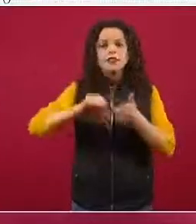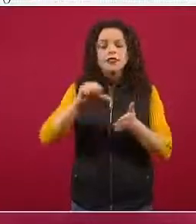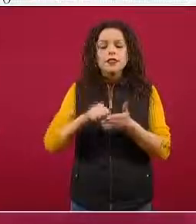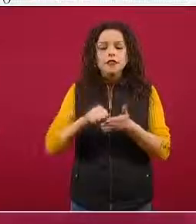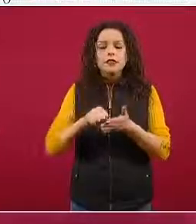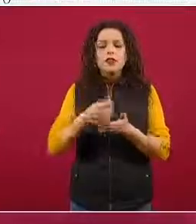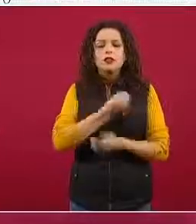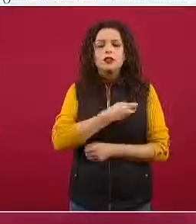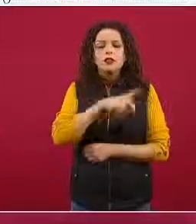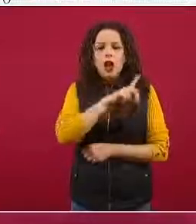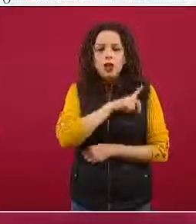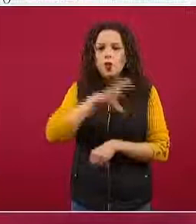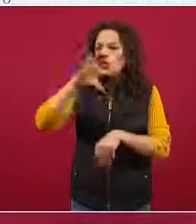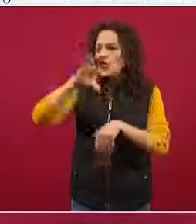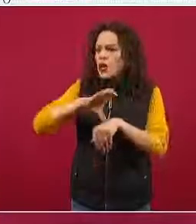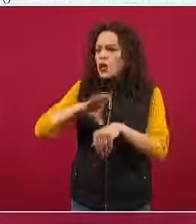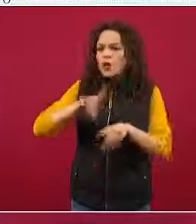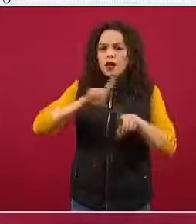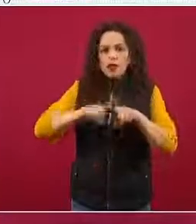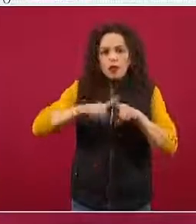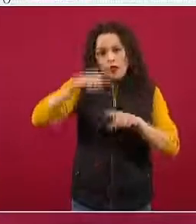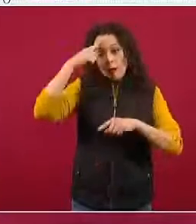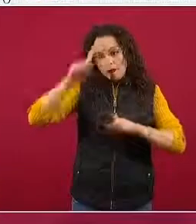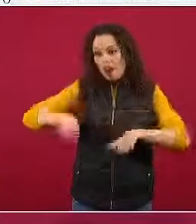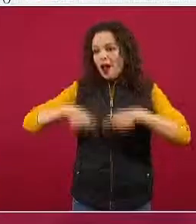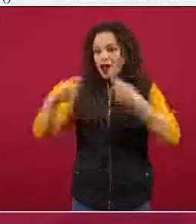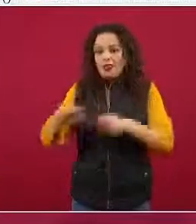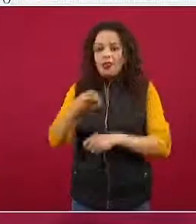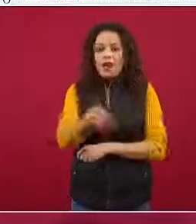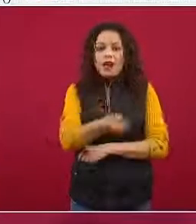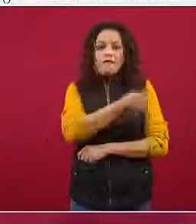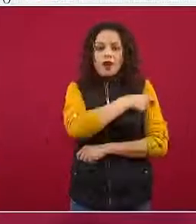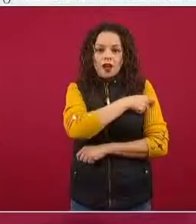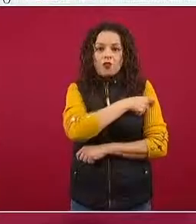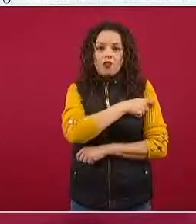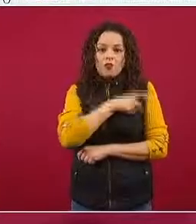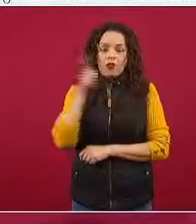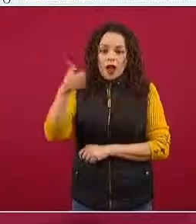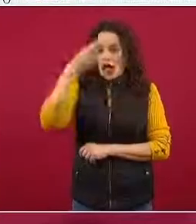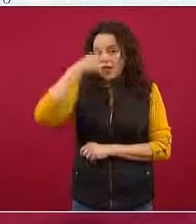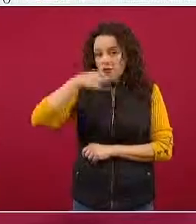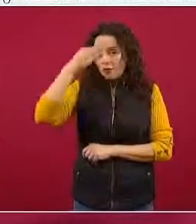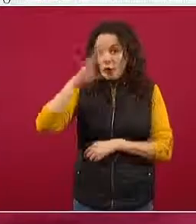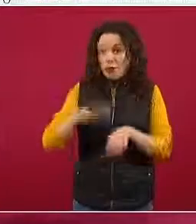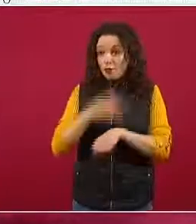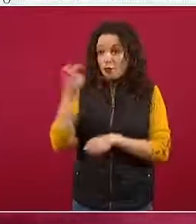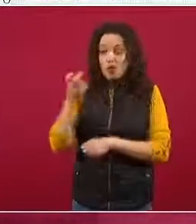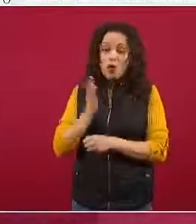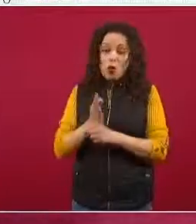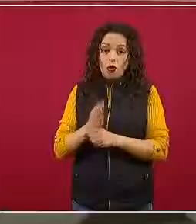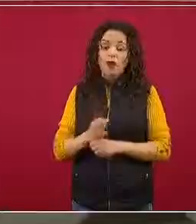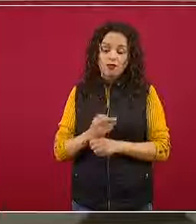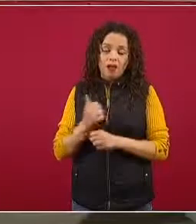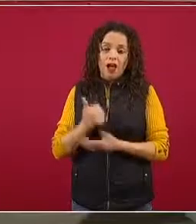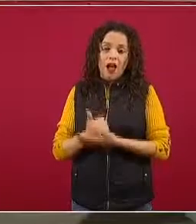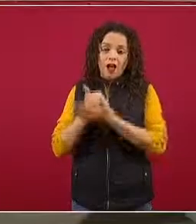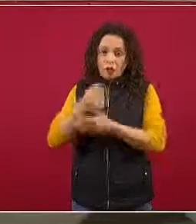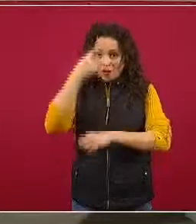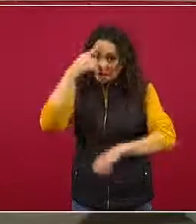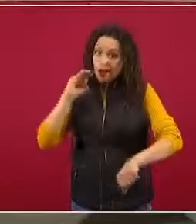salud, y que acepten la vacunación contra la influenza. Les va a proteger en estos